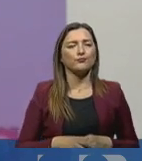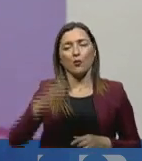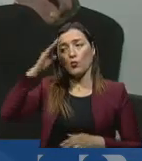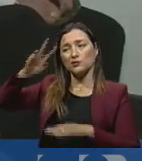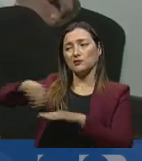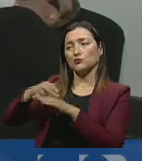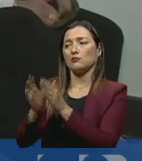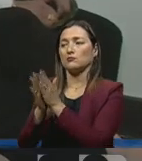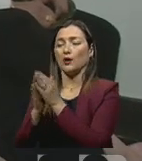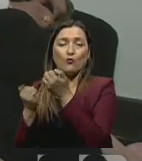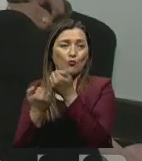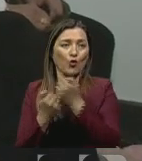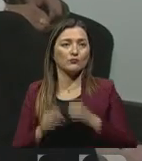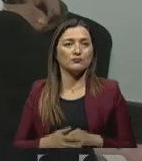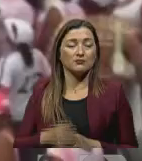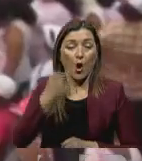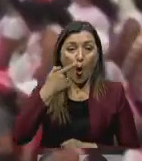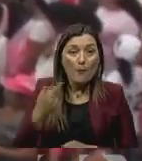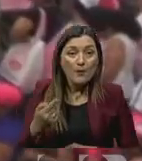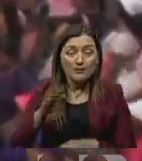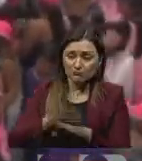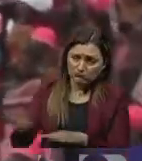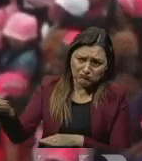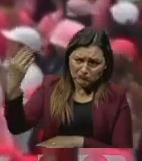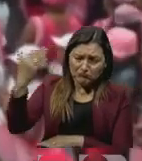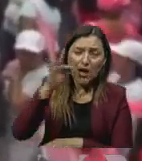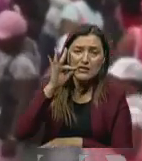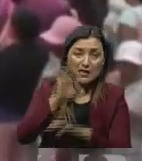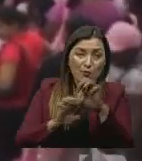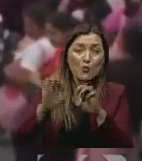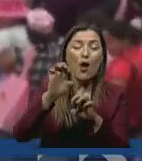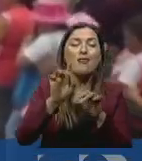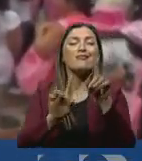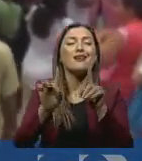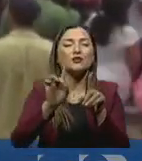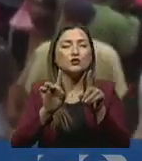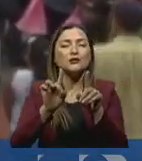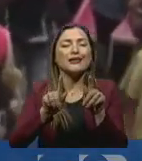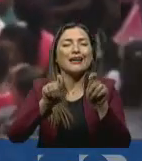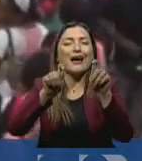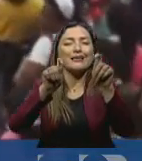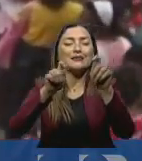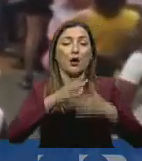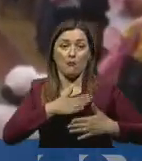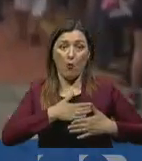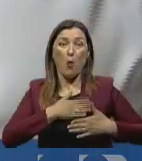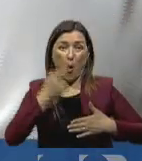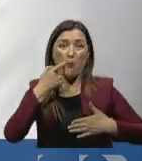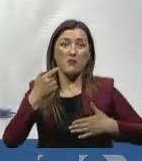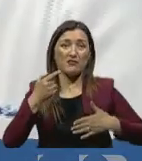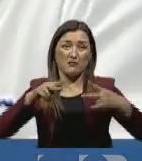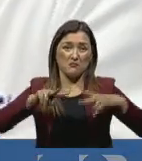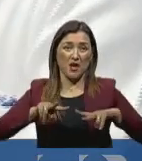apoyo a la Policía Nacional Los hombres también están convocados para exámenes diagnósticos de cáncer de mama y de próstata